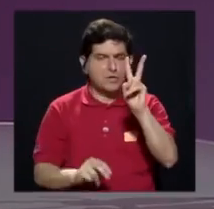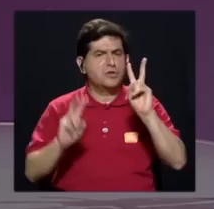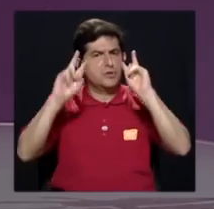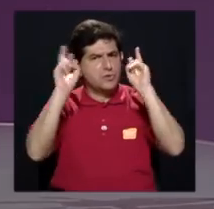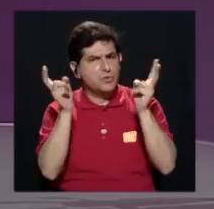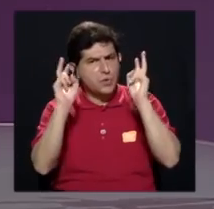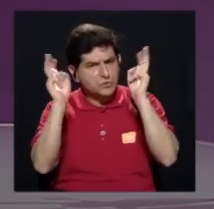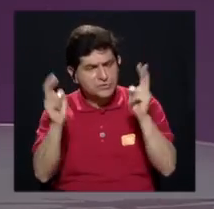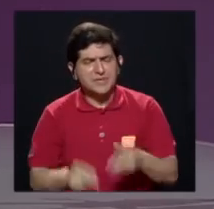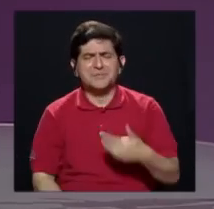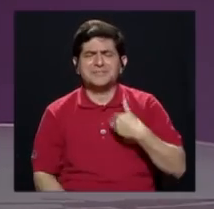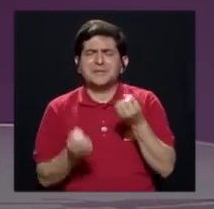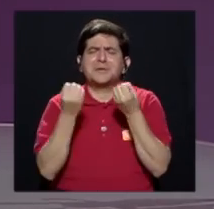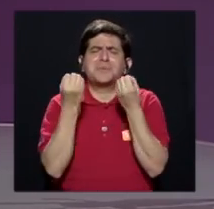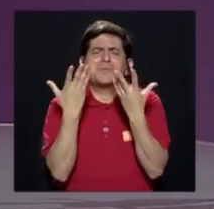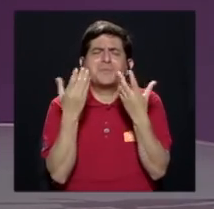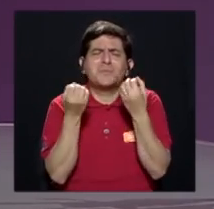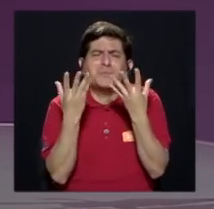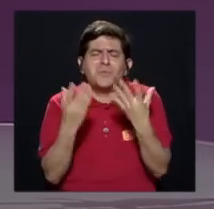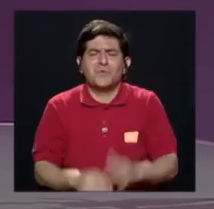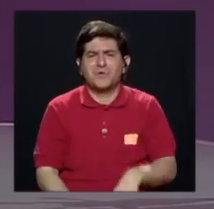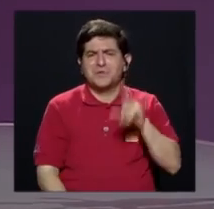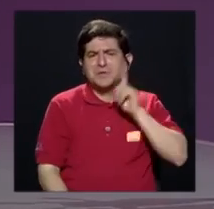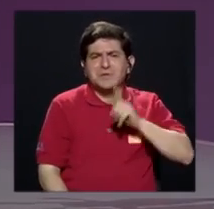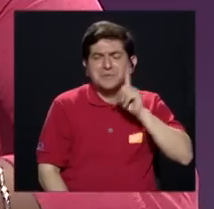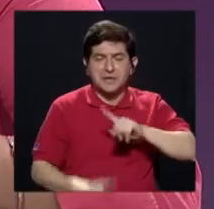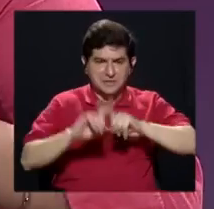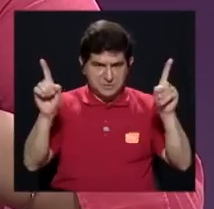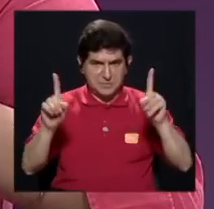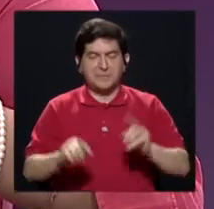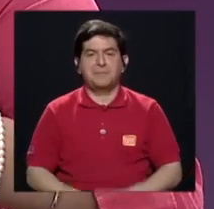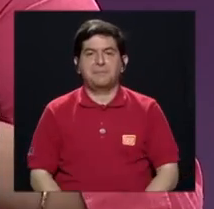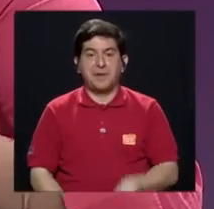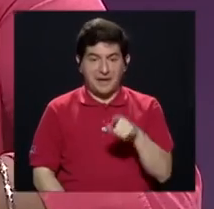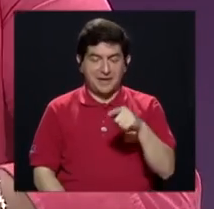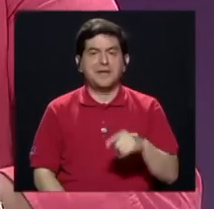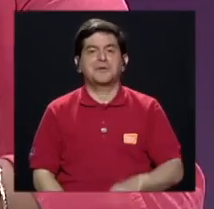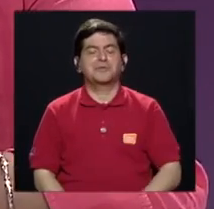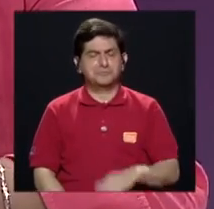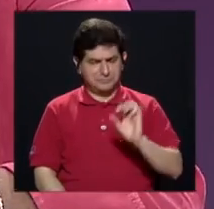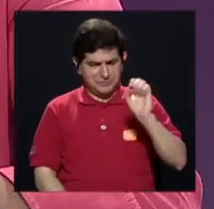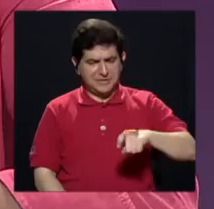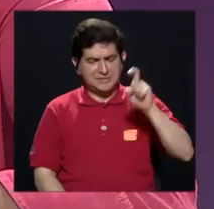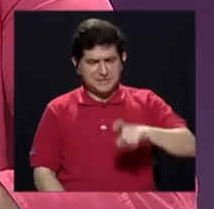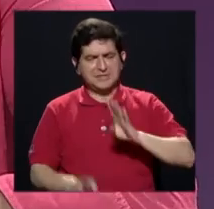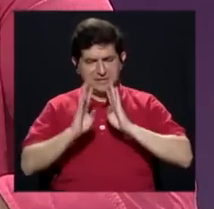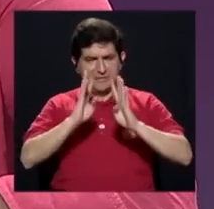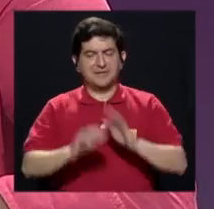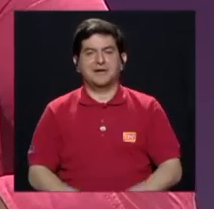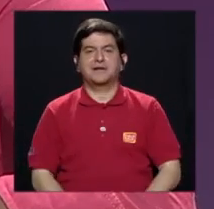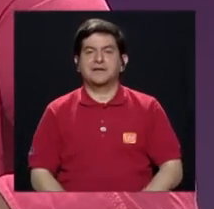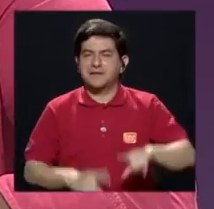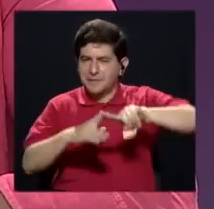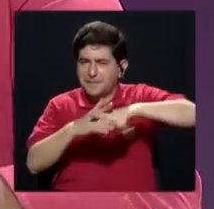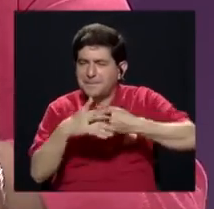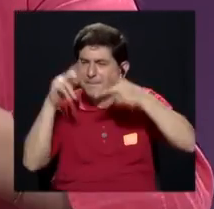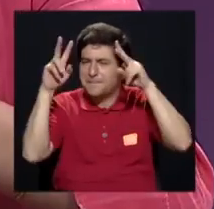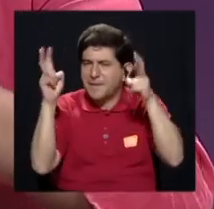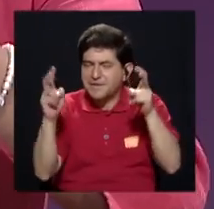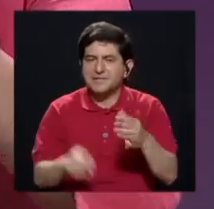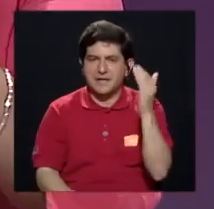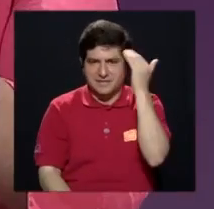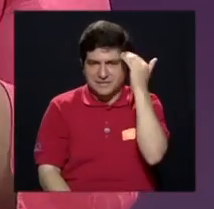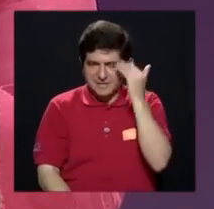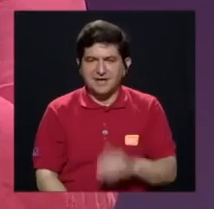temática llena de tabúes pero llena de sorpresas sí claramente entonces para introducir un poco un poco el tema sabemos que la